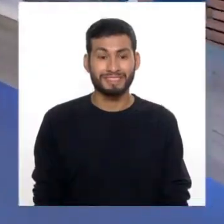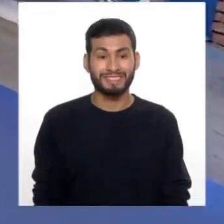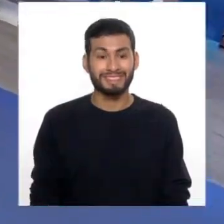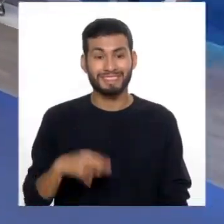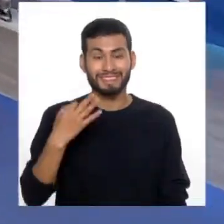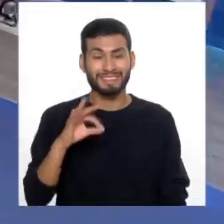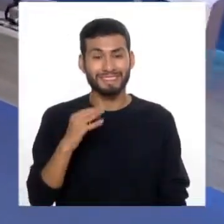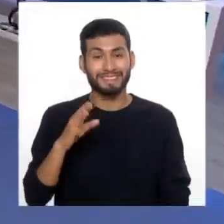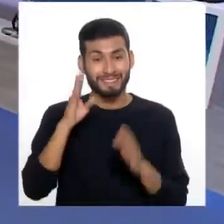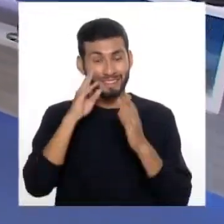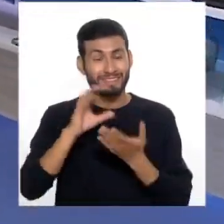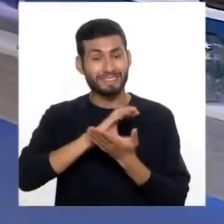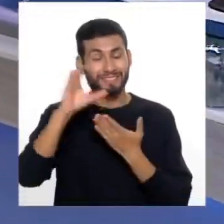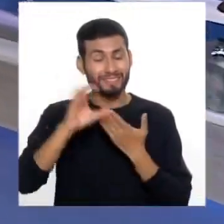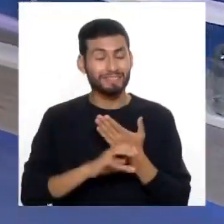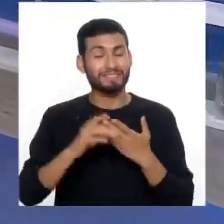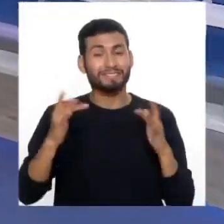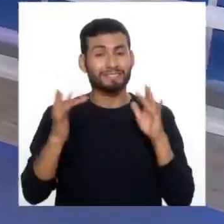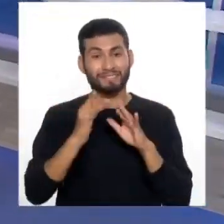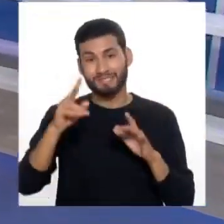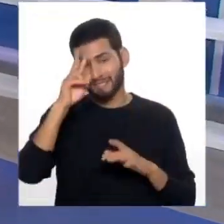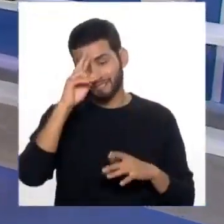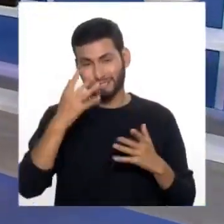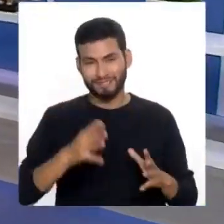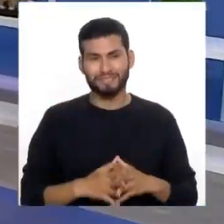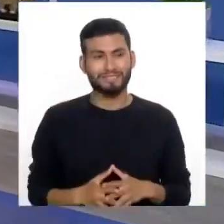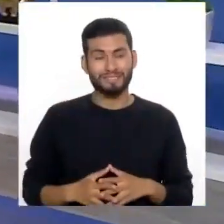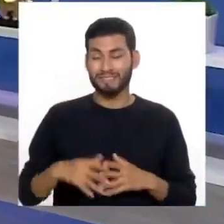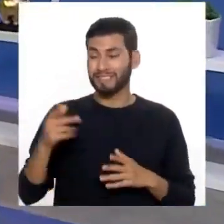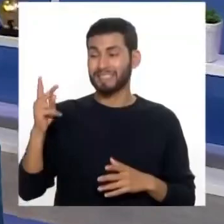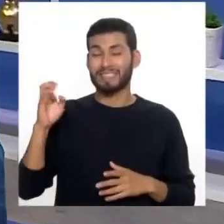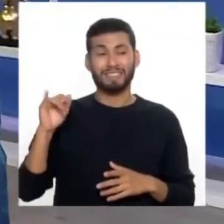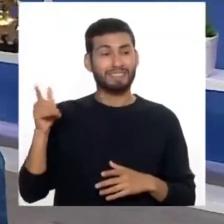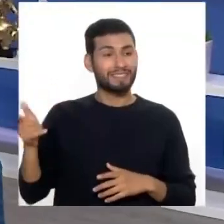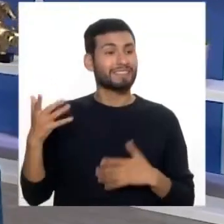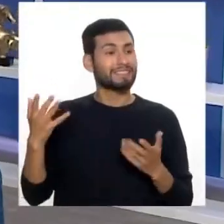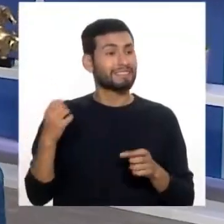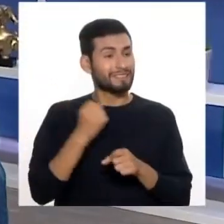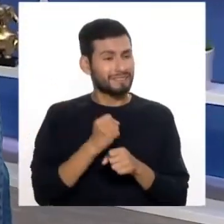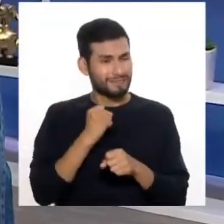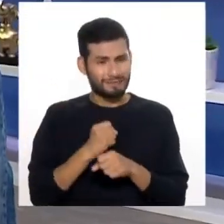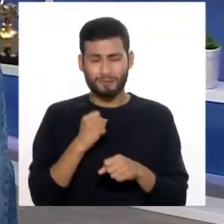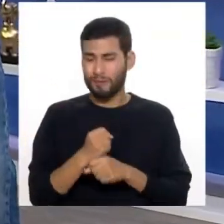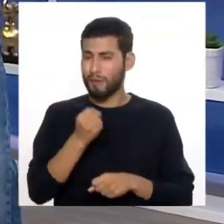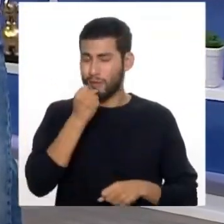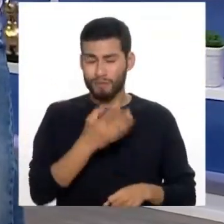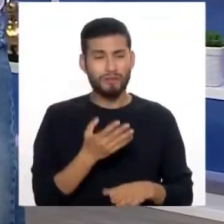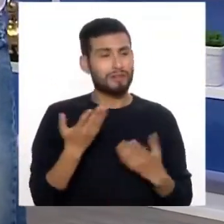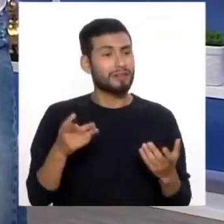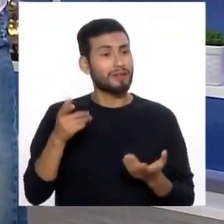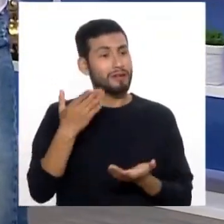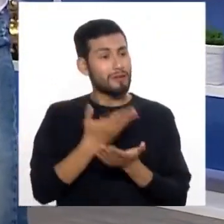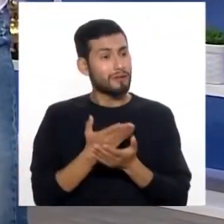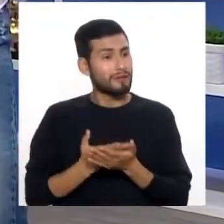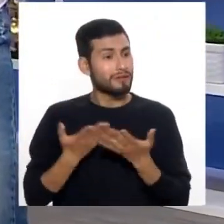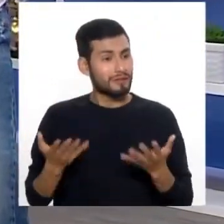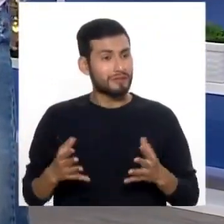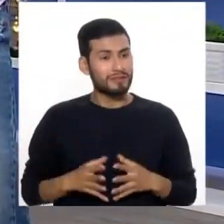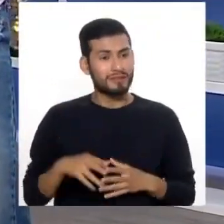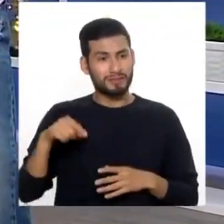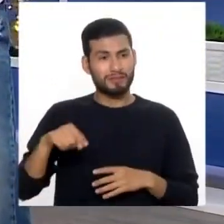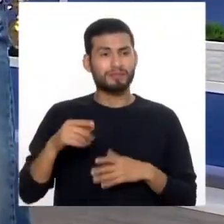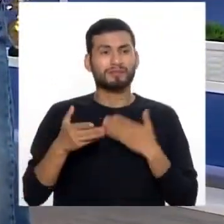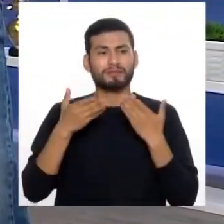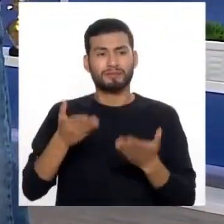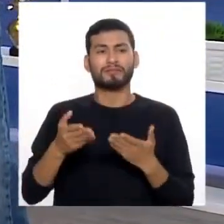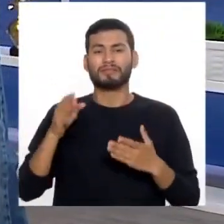Siempre atentos a nuestra agenda de Conecta Perú. Y bueno, Kate ha hecho un trabajo magnífico y prueba de ello es esta